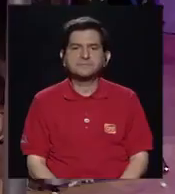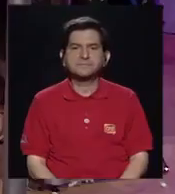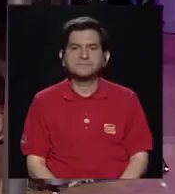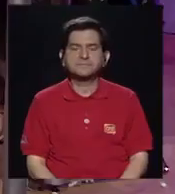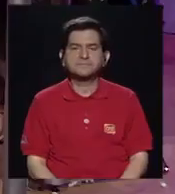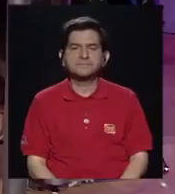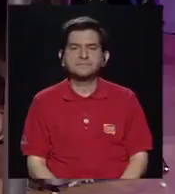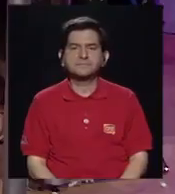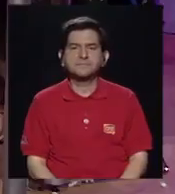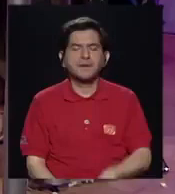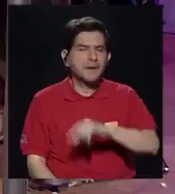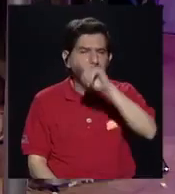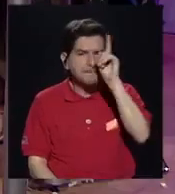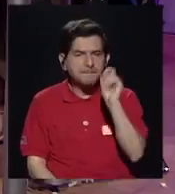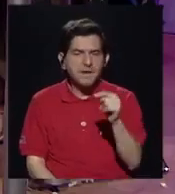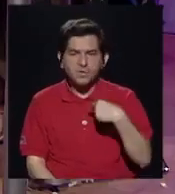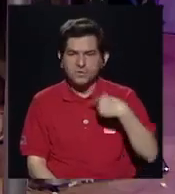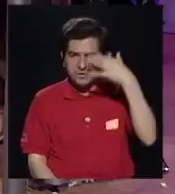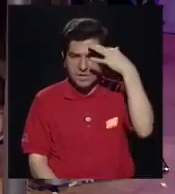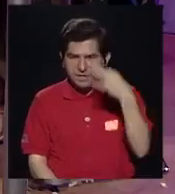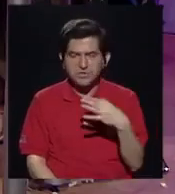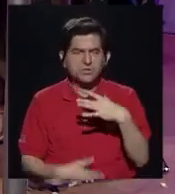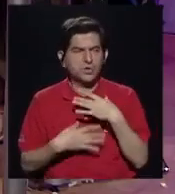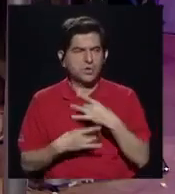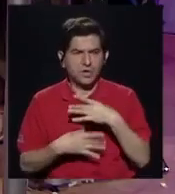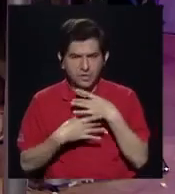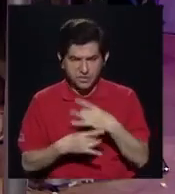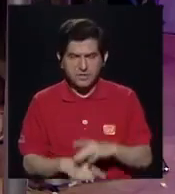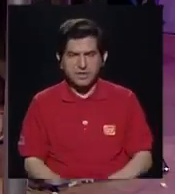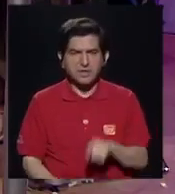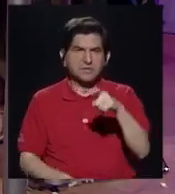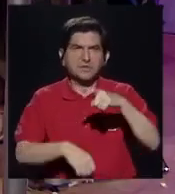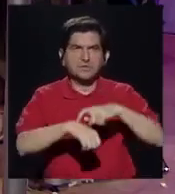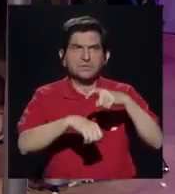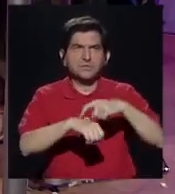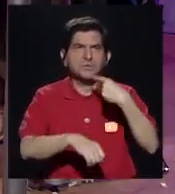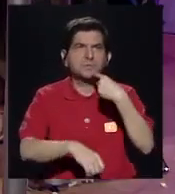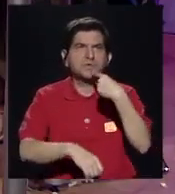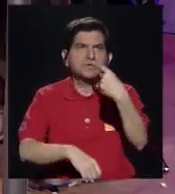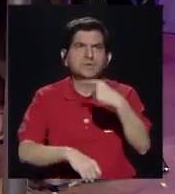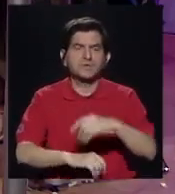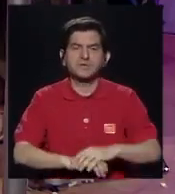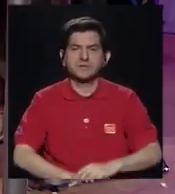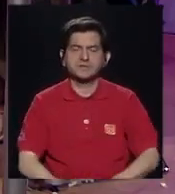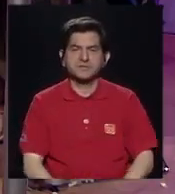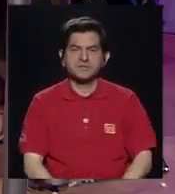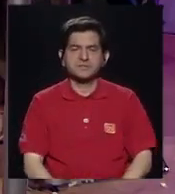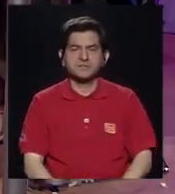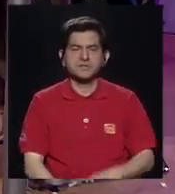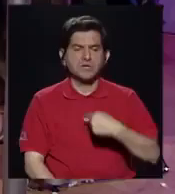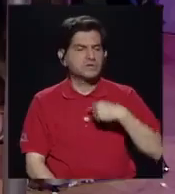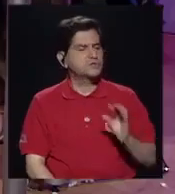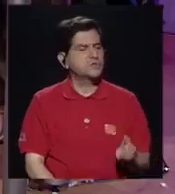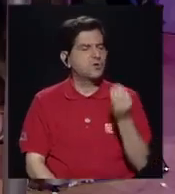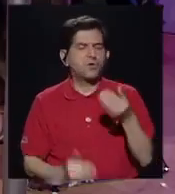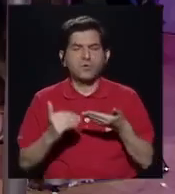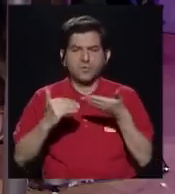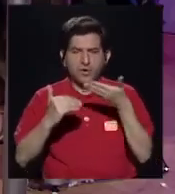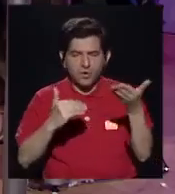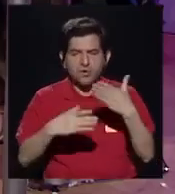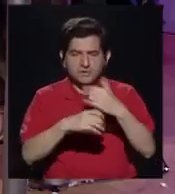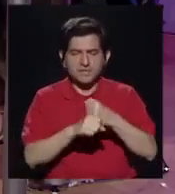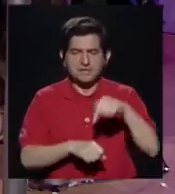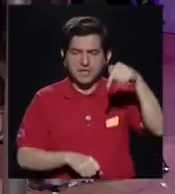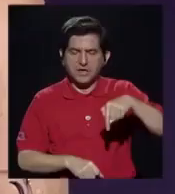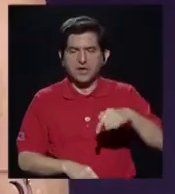una pregunta que me parecía interesante vos en algún momento dijiste este yo mi juventud podía hacer cosas que una